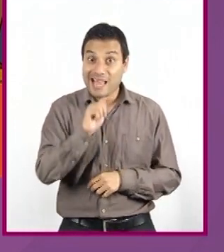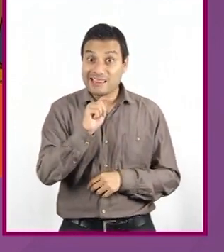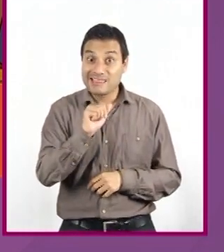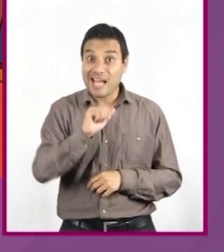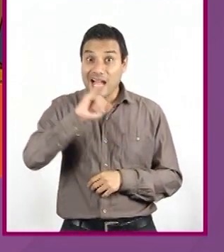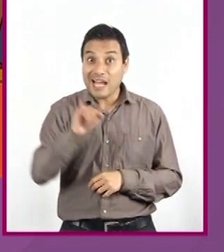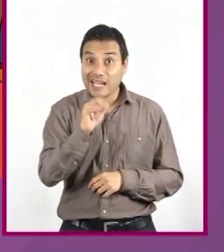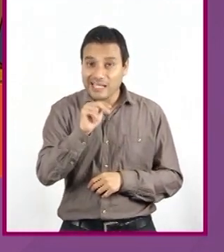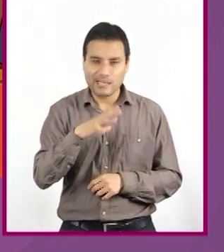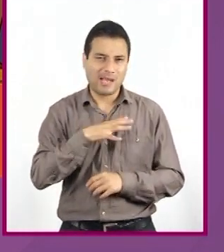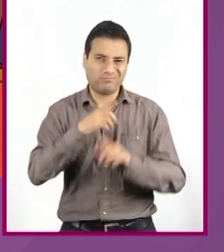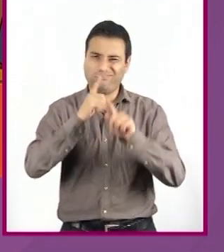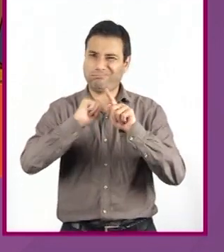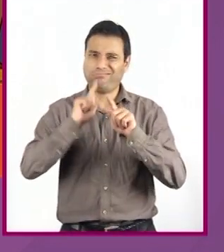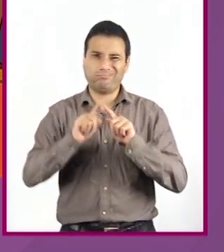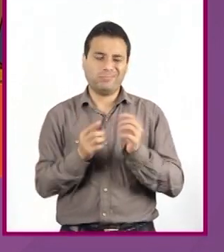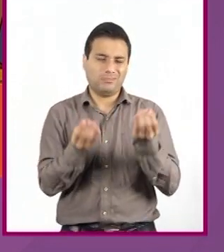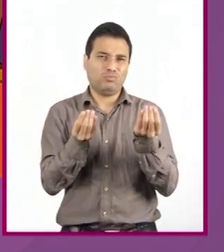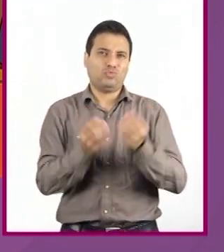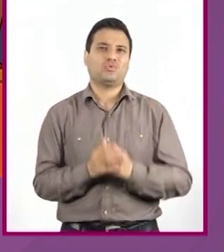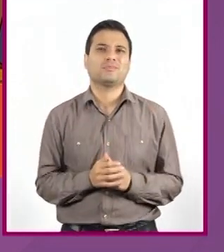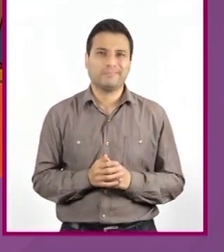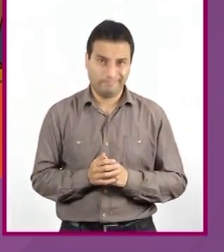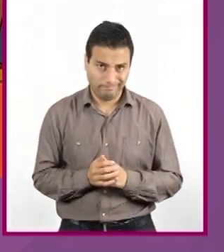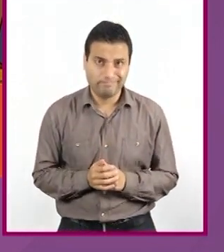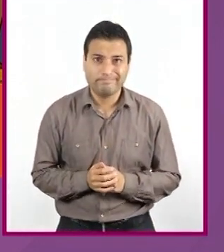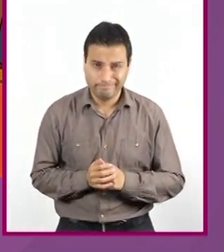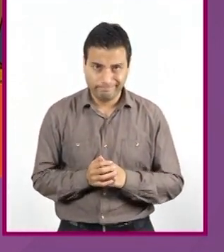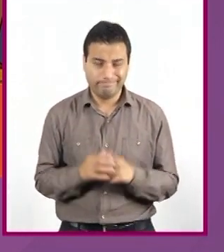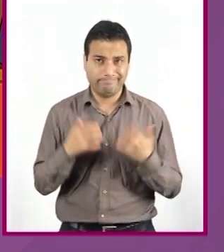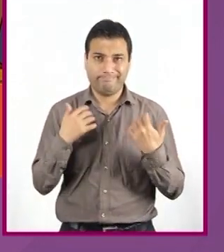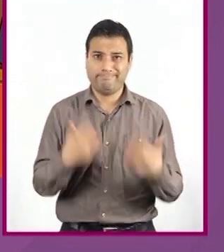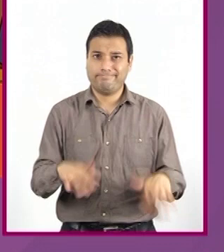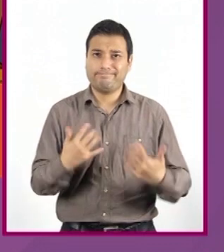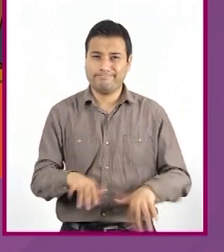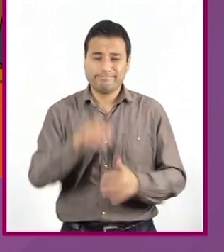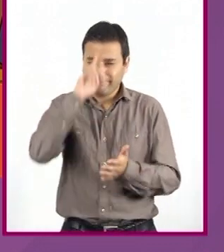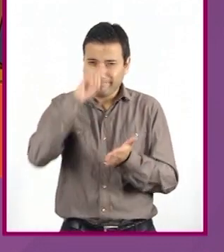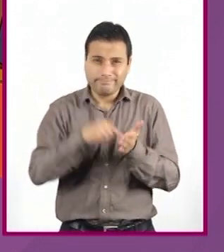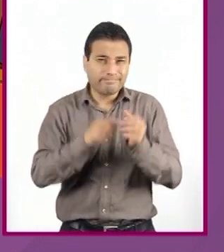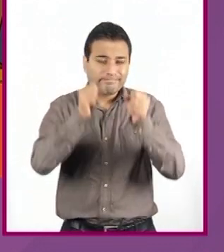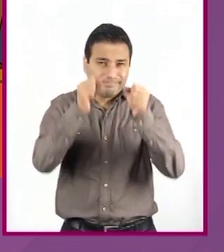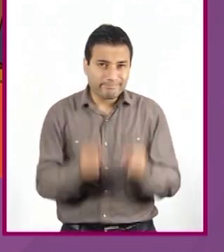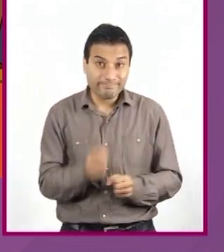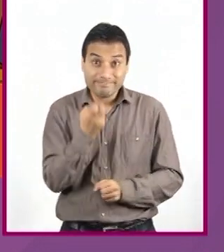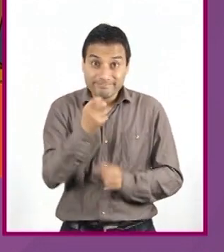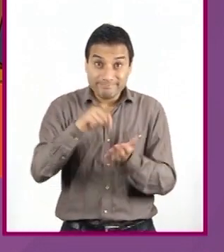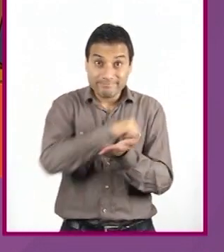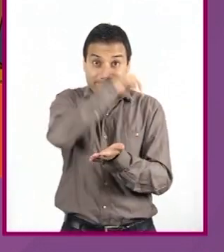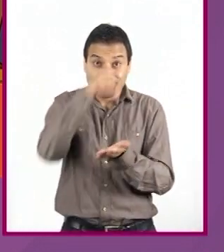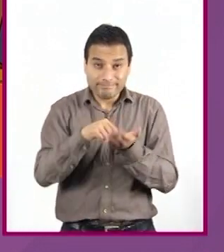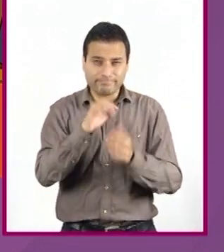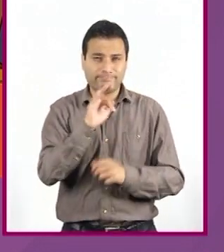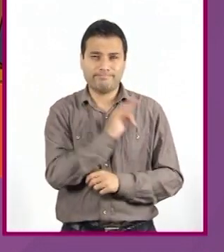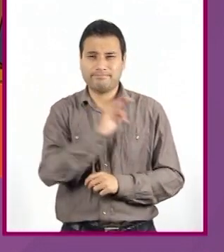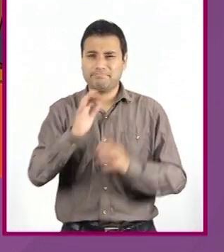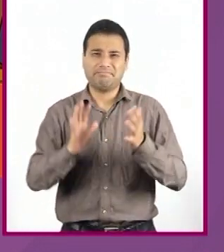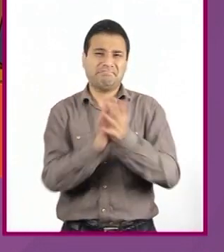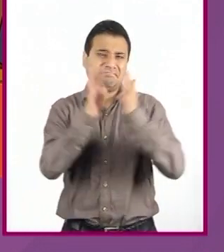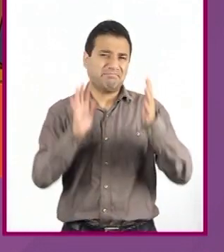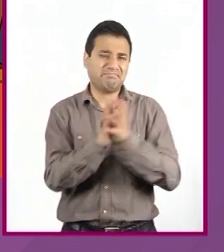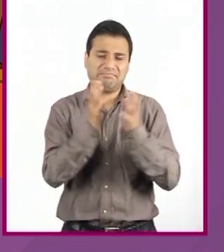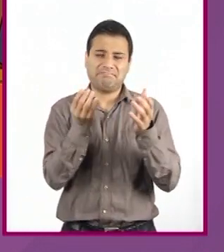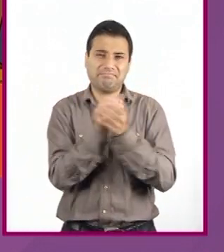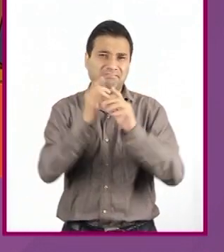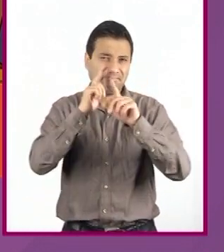hay muchos y de distintos tamaños, por lo que es muy probable que ahí se practicaran todas las variantes del juego.